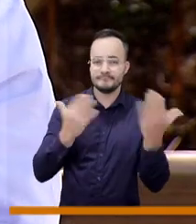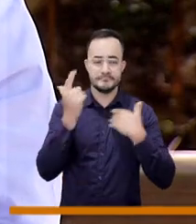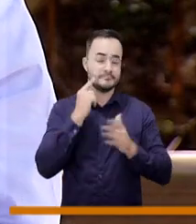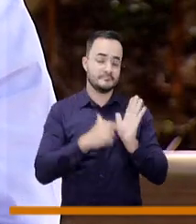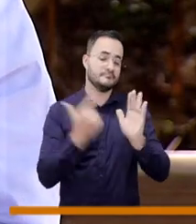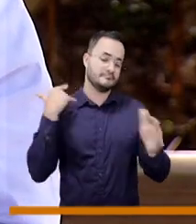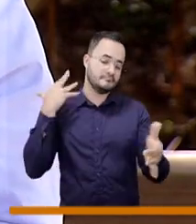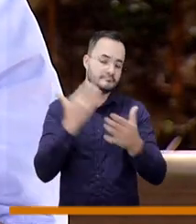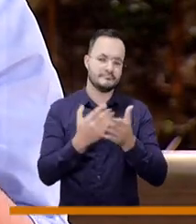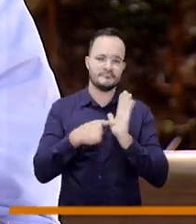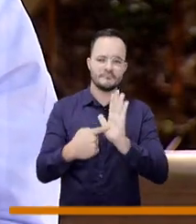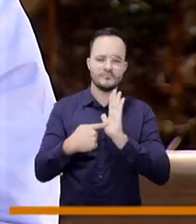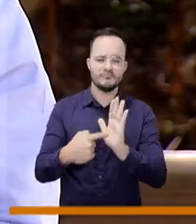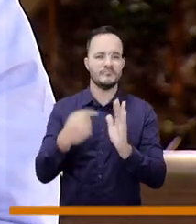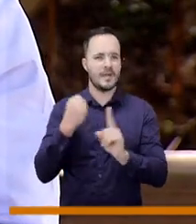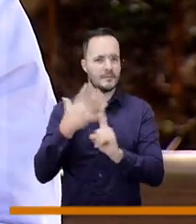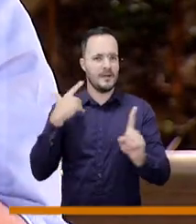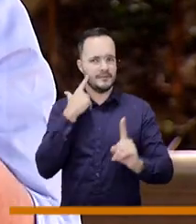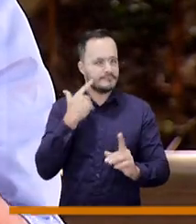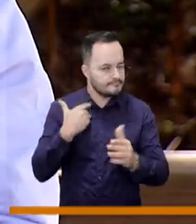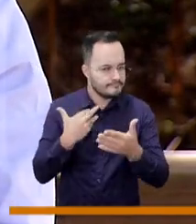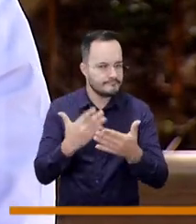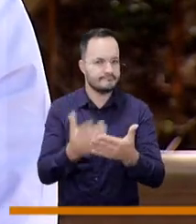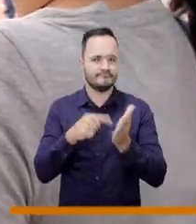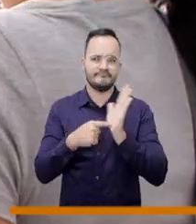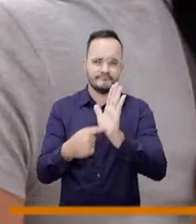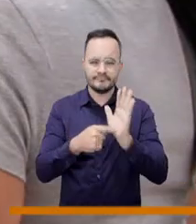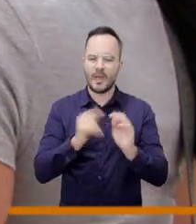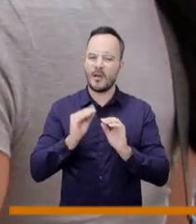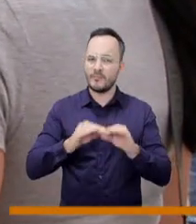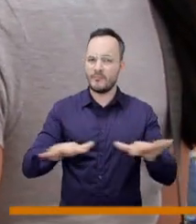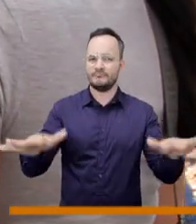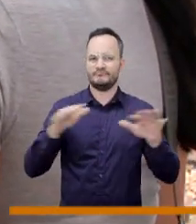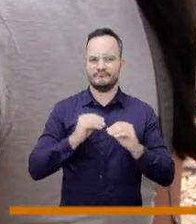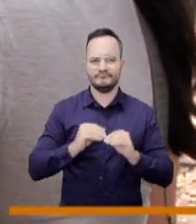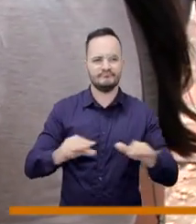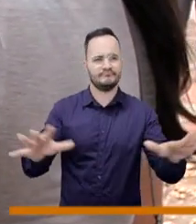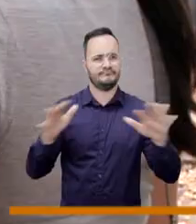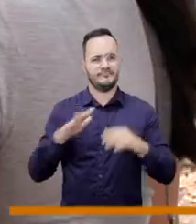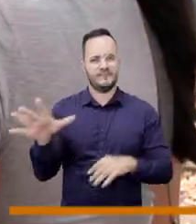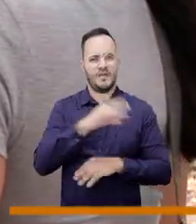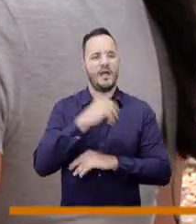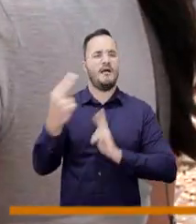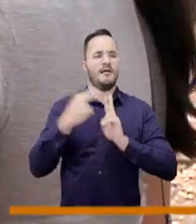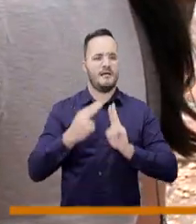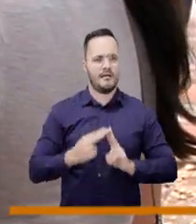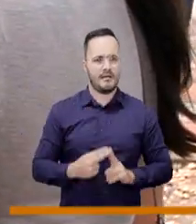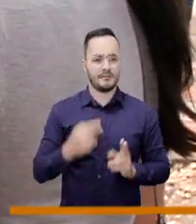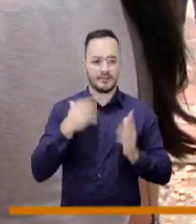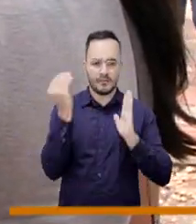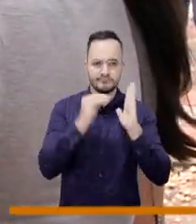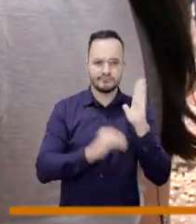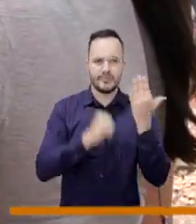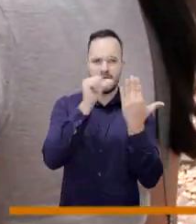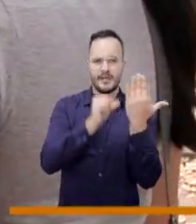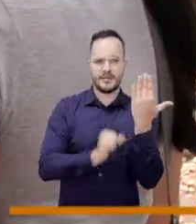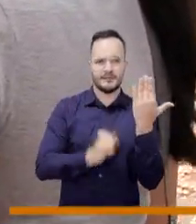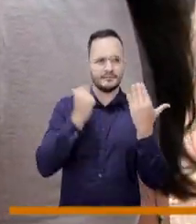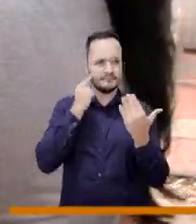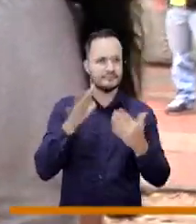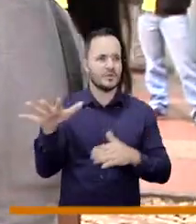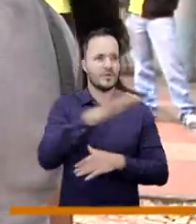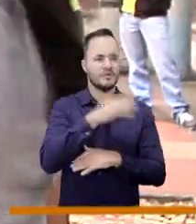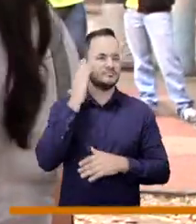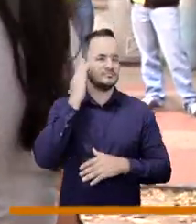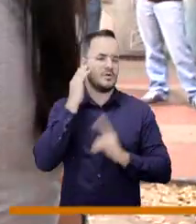hemos venido haciendo desde el Consejo, cuál ha sido nuestra gestión, cuáles han sido los temas que hemos trabajado, cómo hemos ido construyendo esa agenda